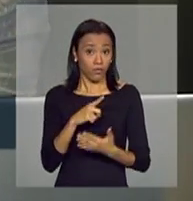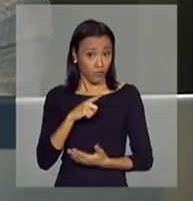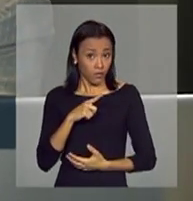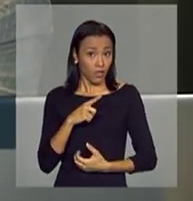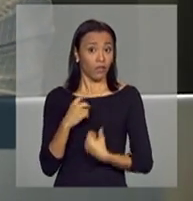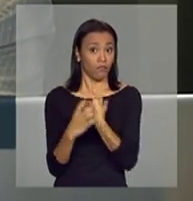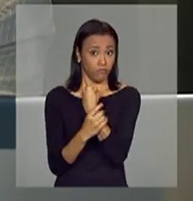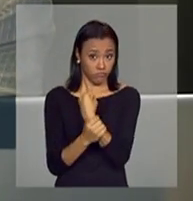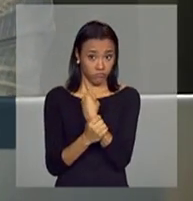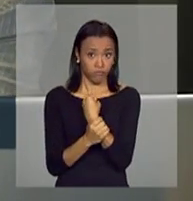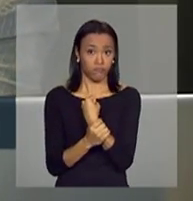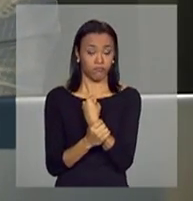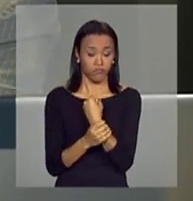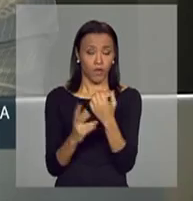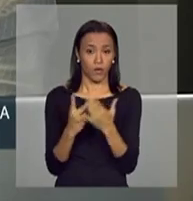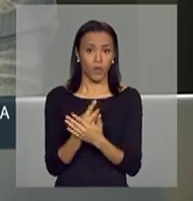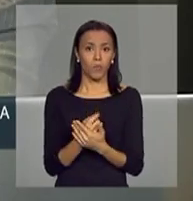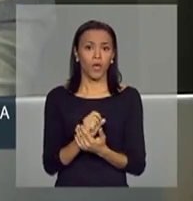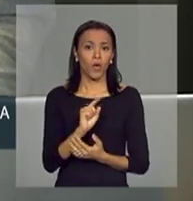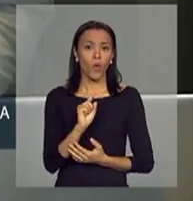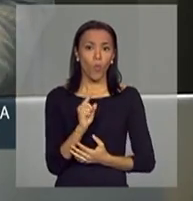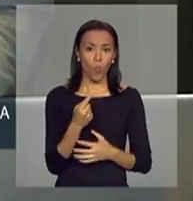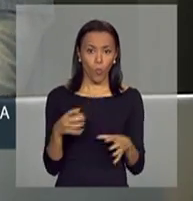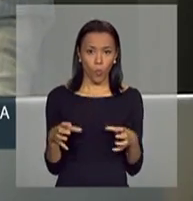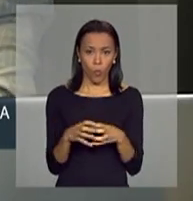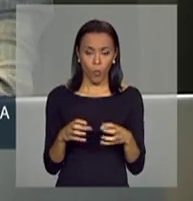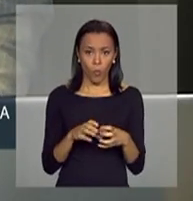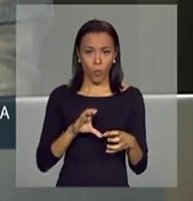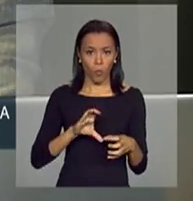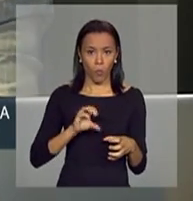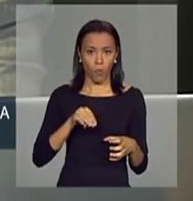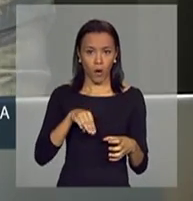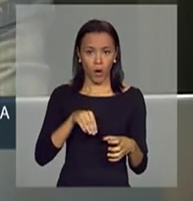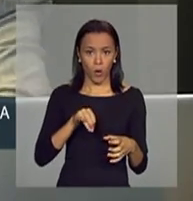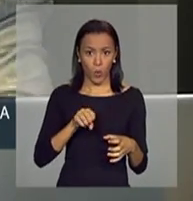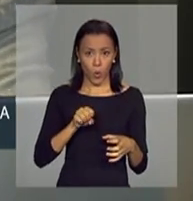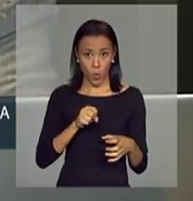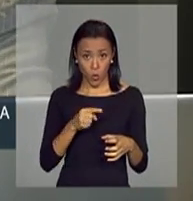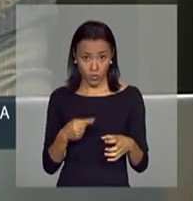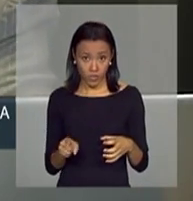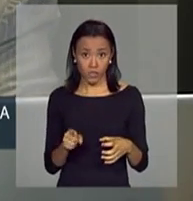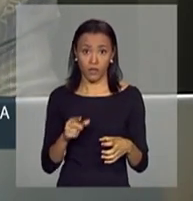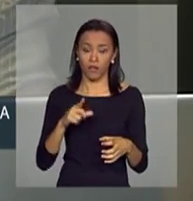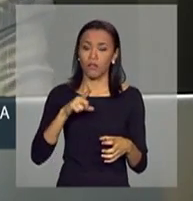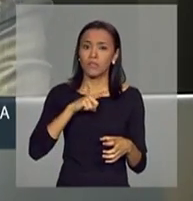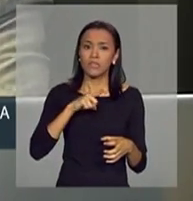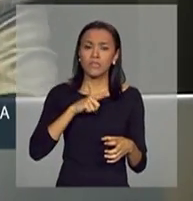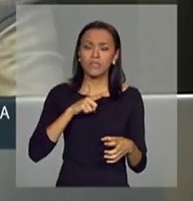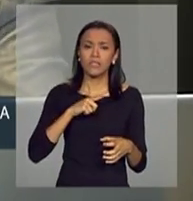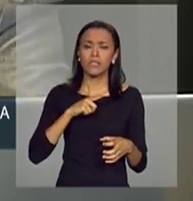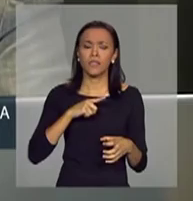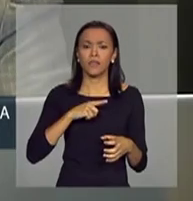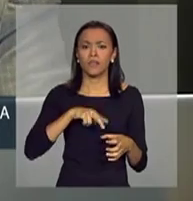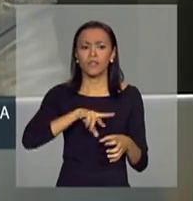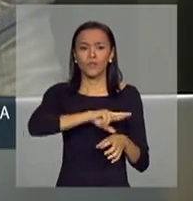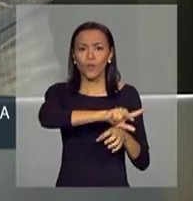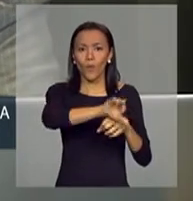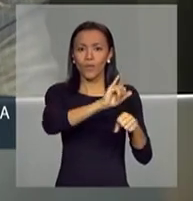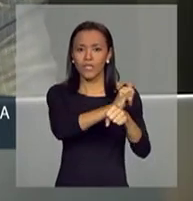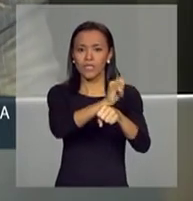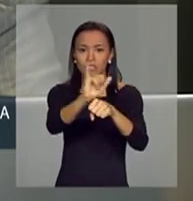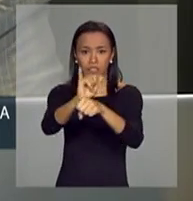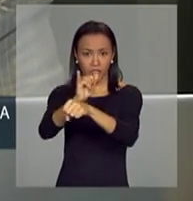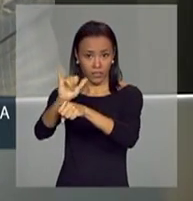pero es cierto que una comisión no tiene todos los mecanismos y todos los instrumentos que sí tiene